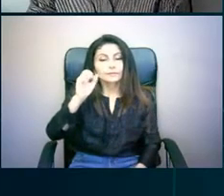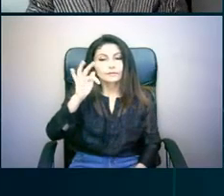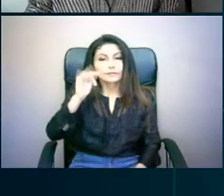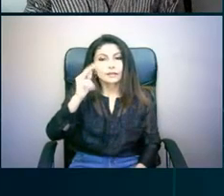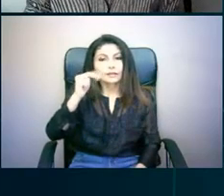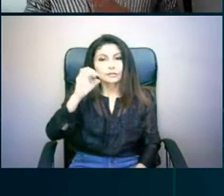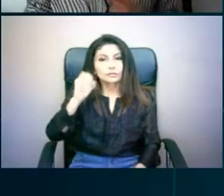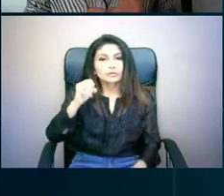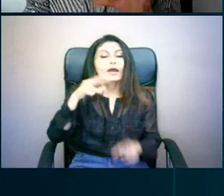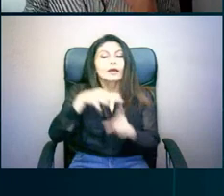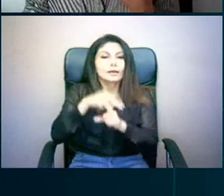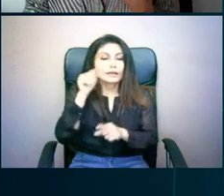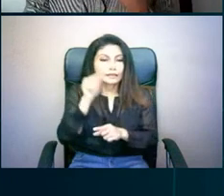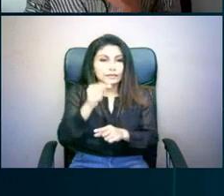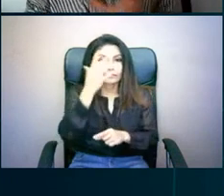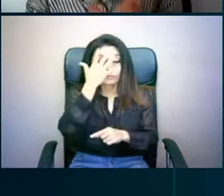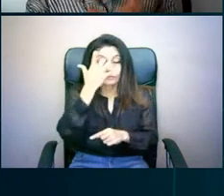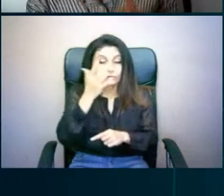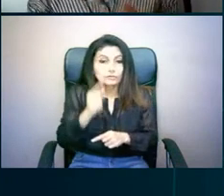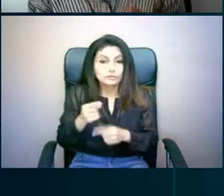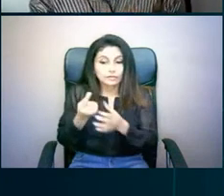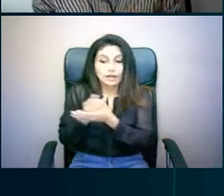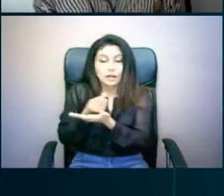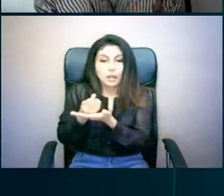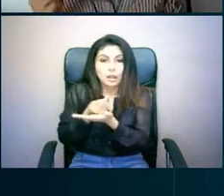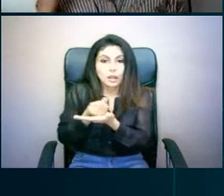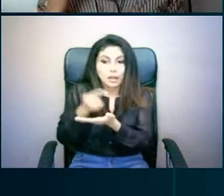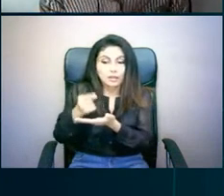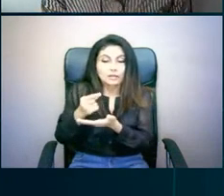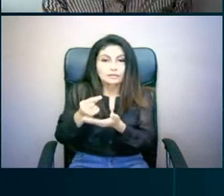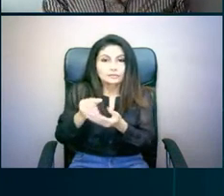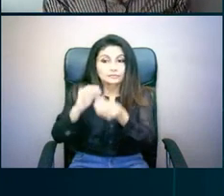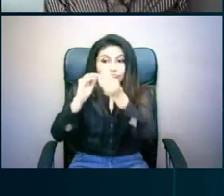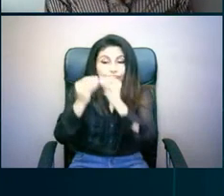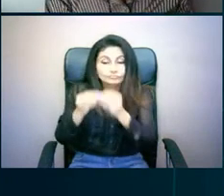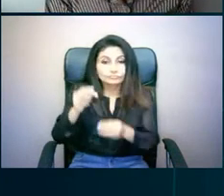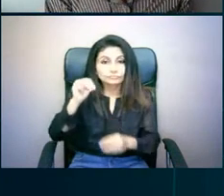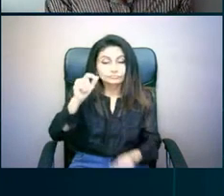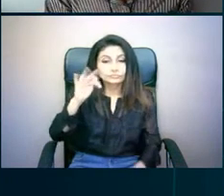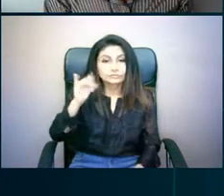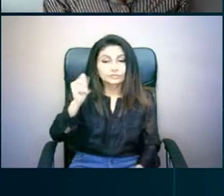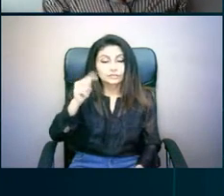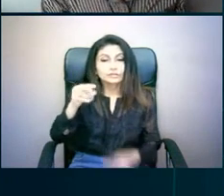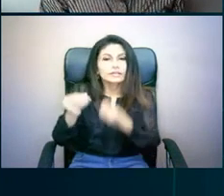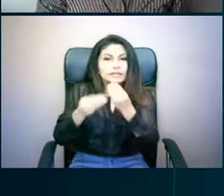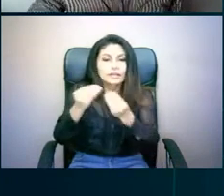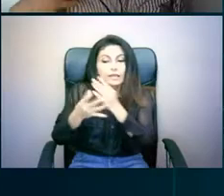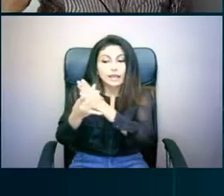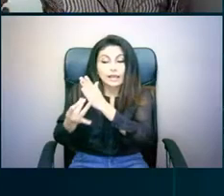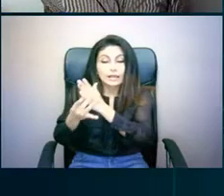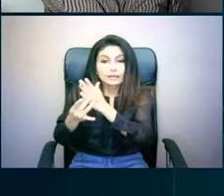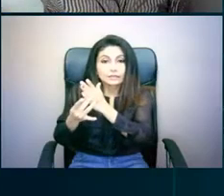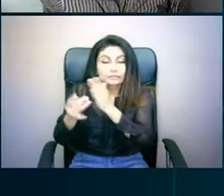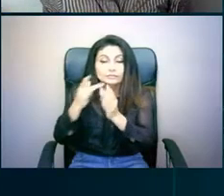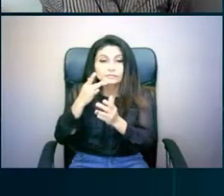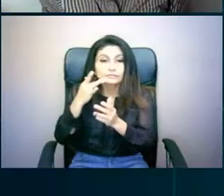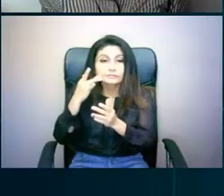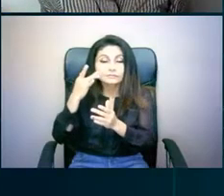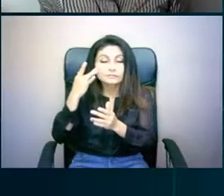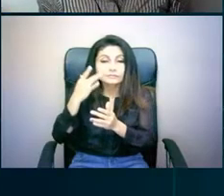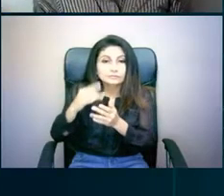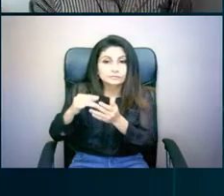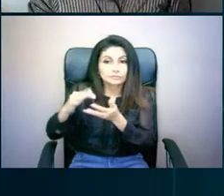qué? Porque las bacterias metanógenas lo que hacen es tomar estos ácidos grasos volátiles y los convierten en